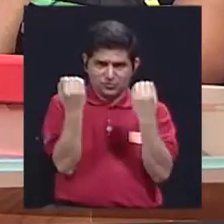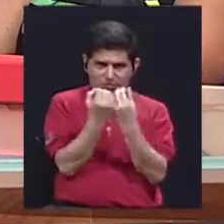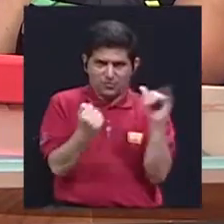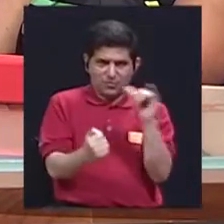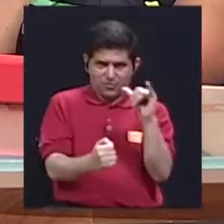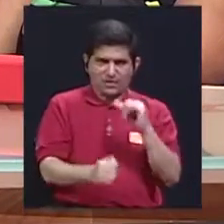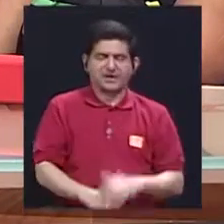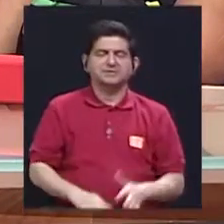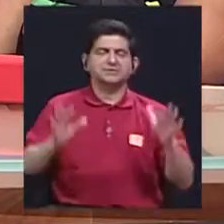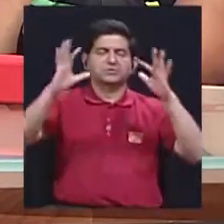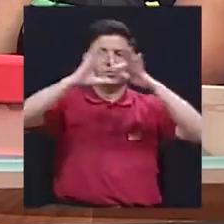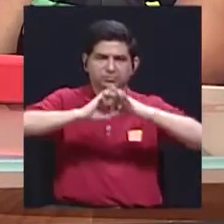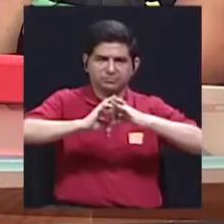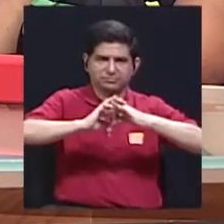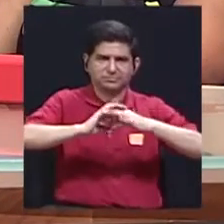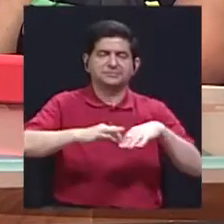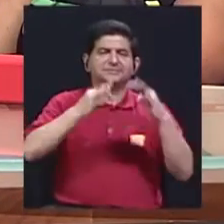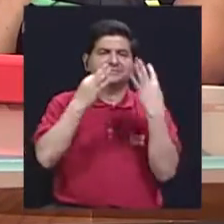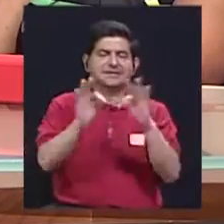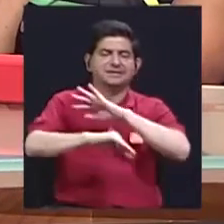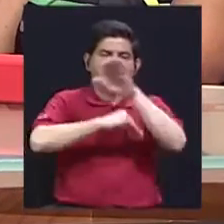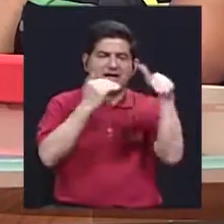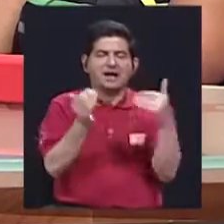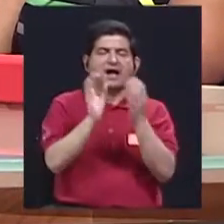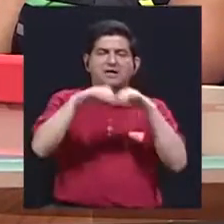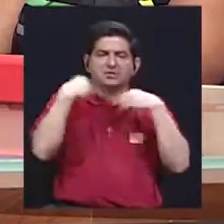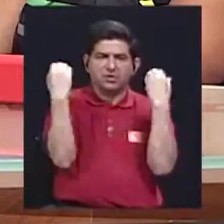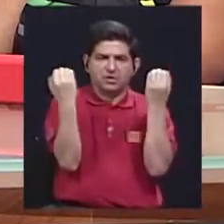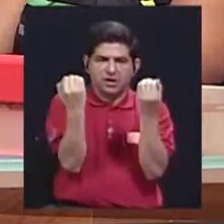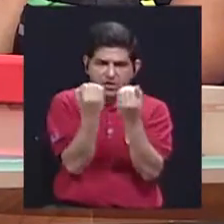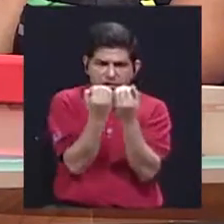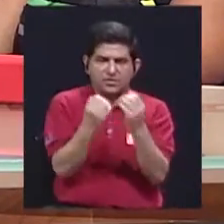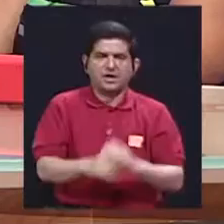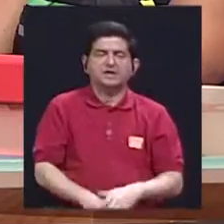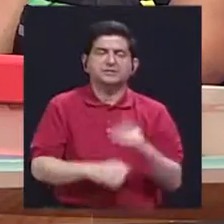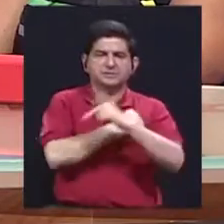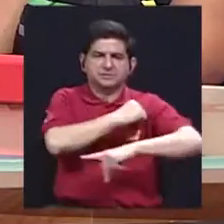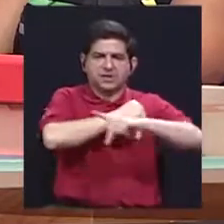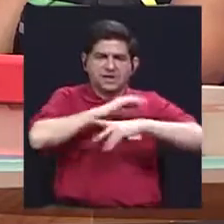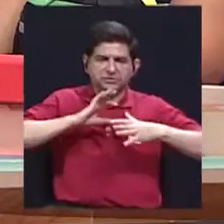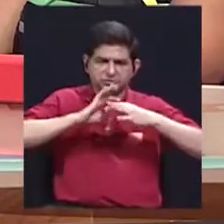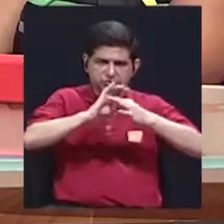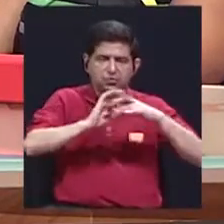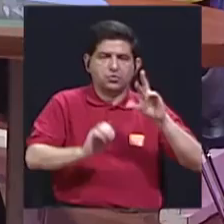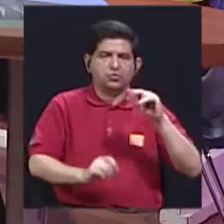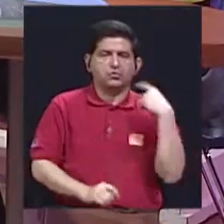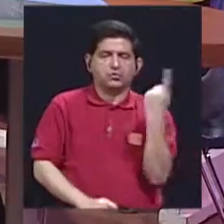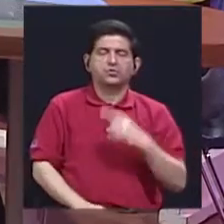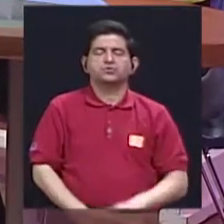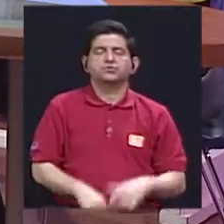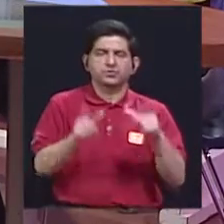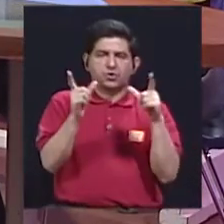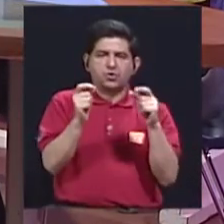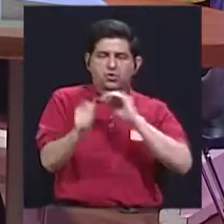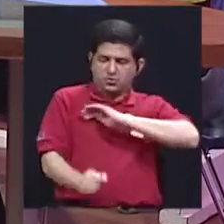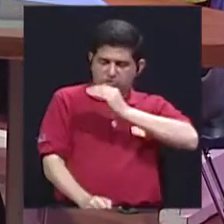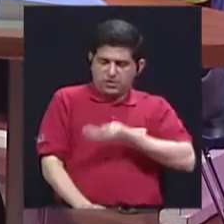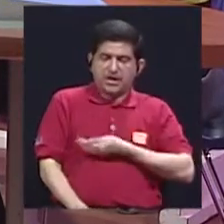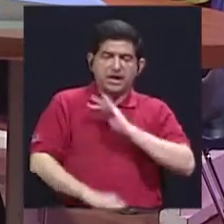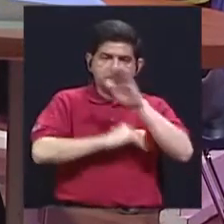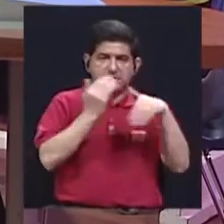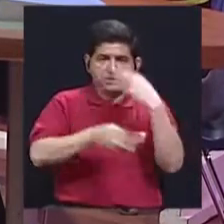también unirnos hemos tratado unir a todas las organizaciones del país no sólo de cáncer de mama sino de todo tipo